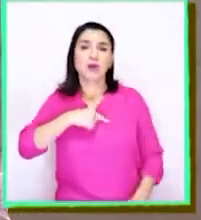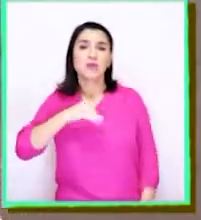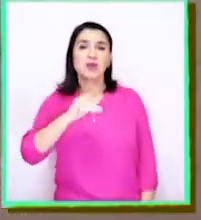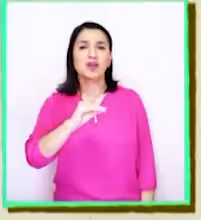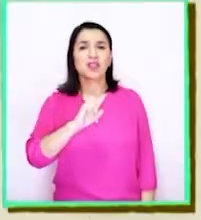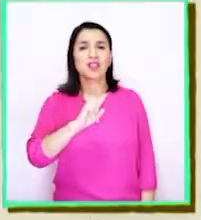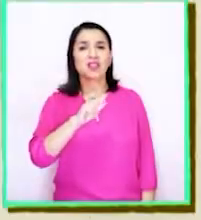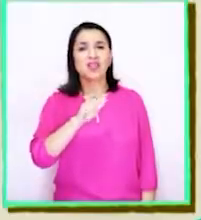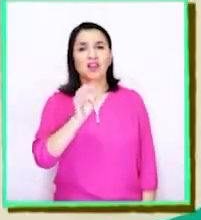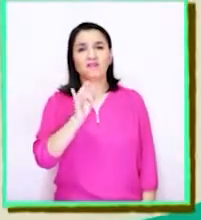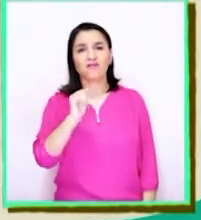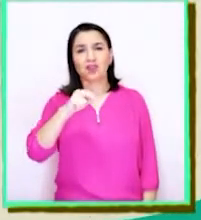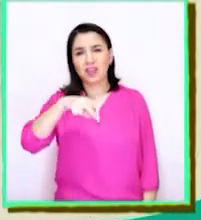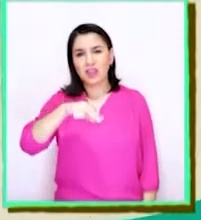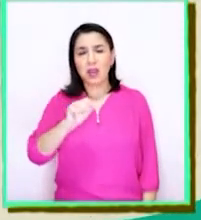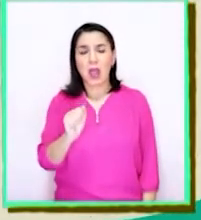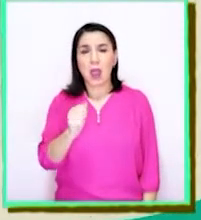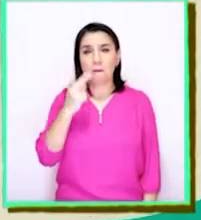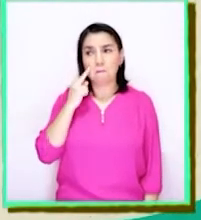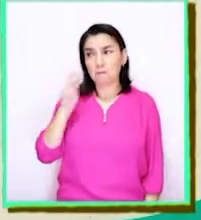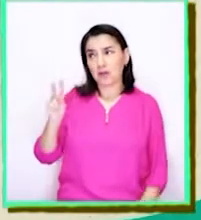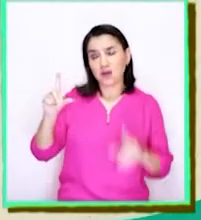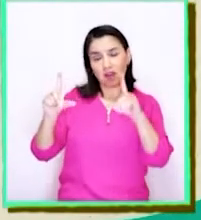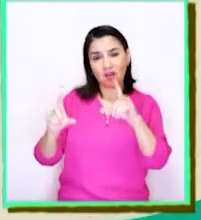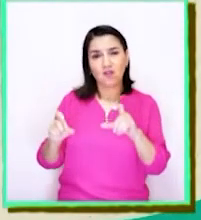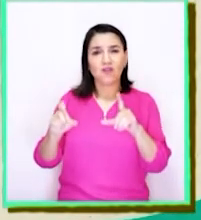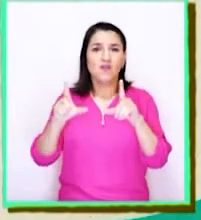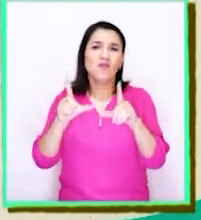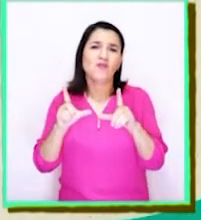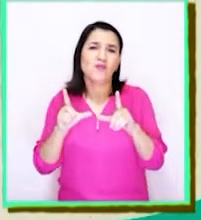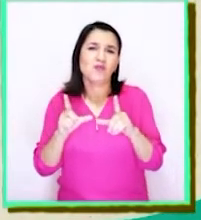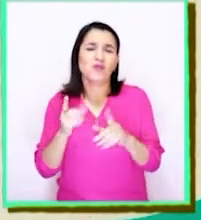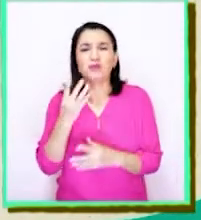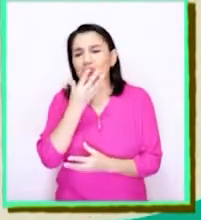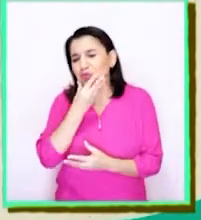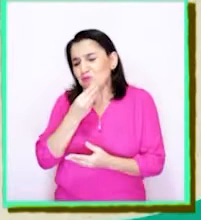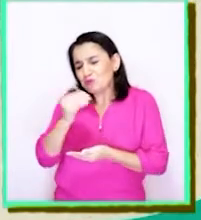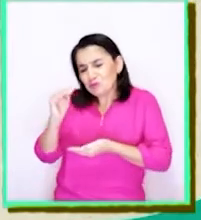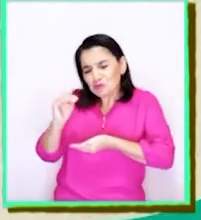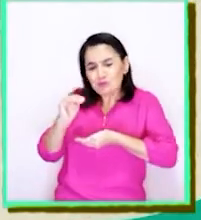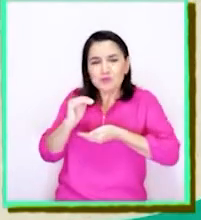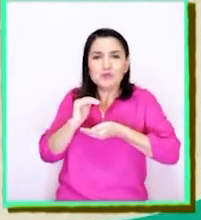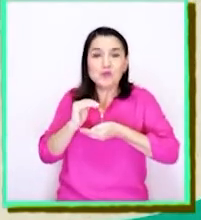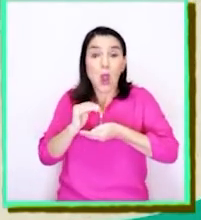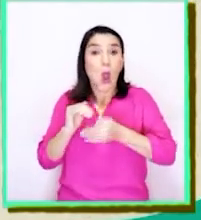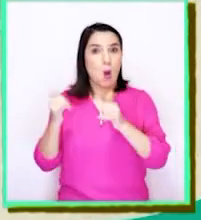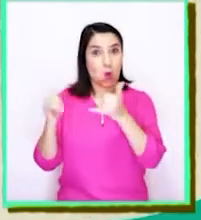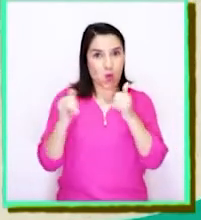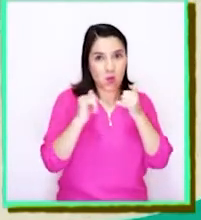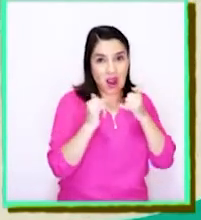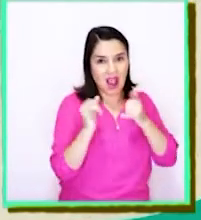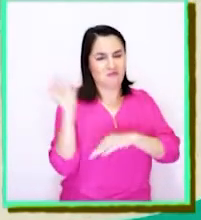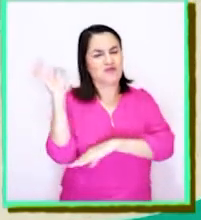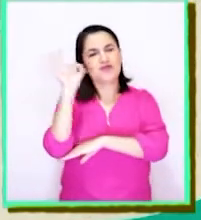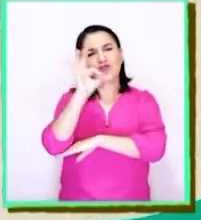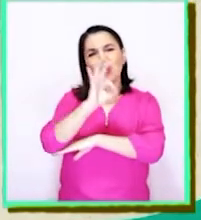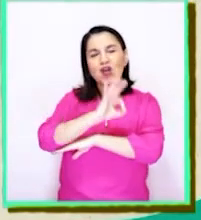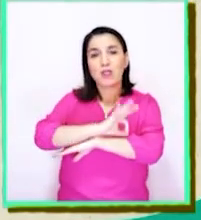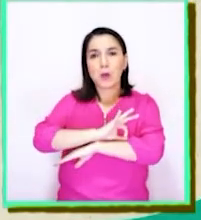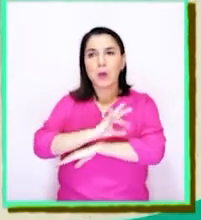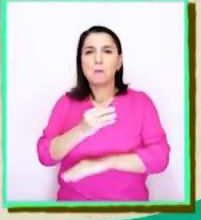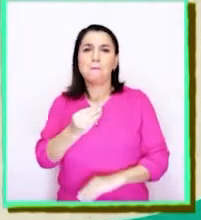Delfina le puse. Miren esta foto. ¡Qué chiquitita era! Jugábamos todo el día y me